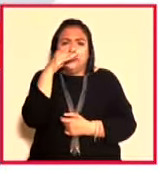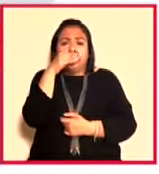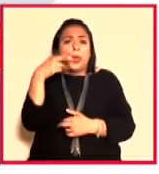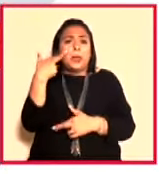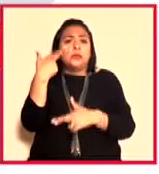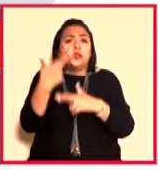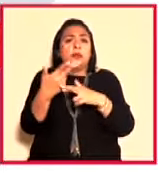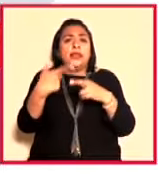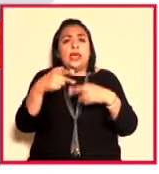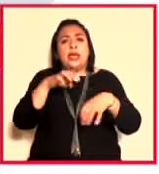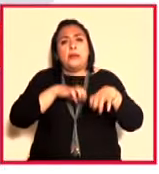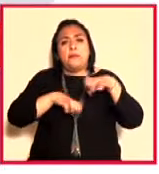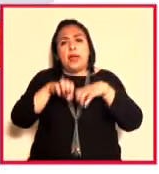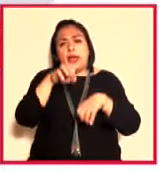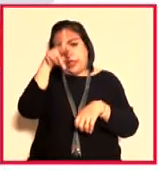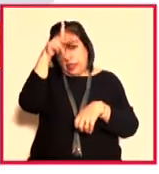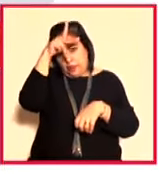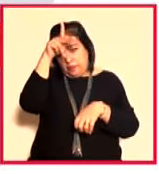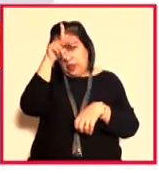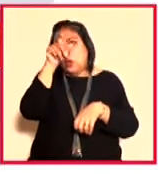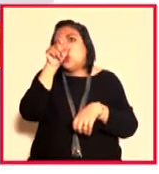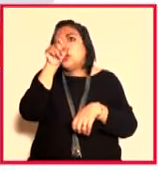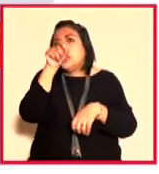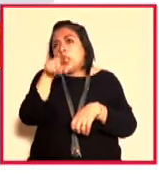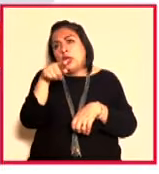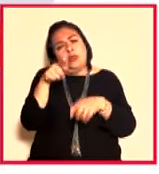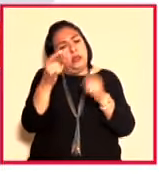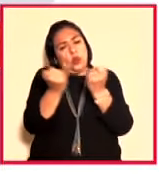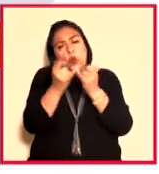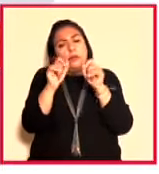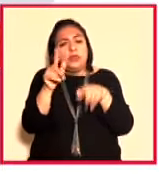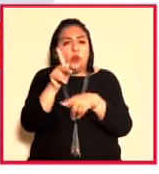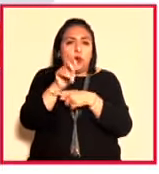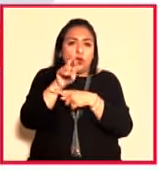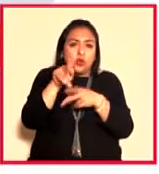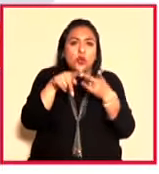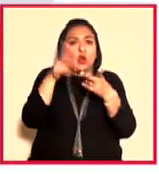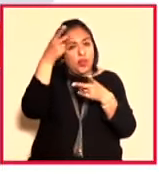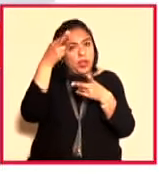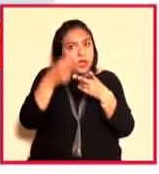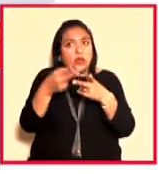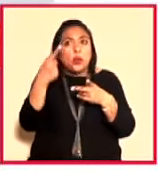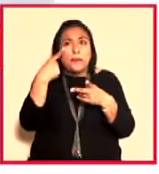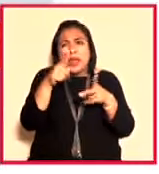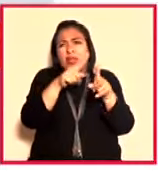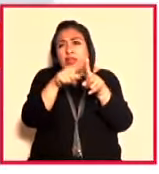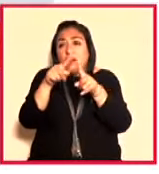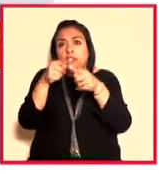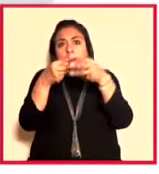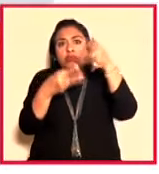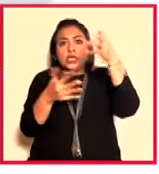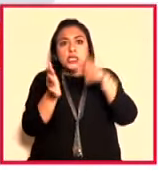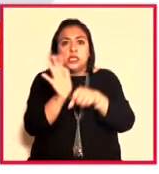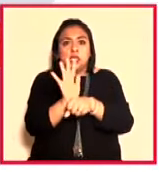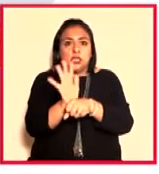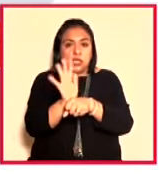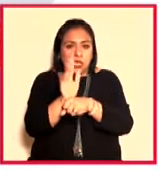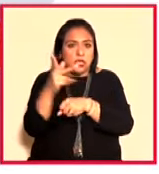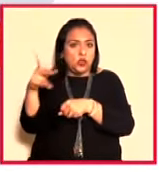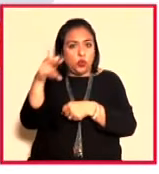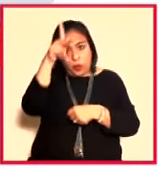por supuesto de quienes produjeron y dirigieron esas películas, van a poder ver una cantidad considerable de cine peruano, que es